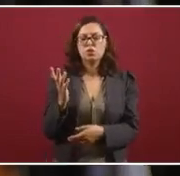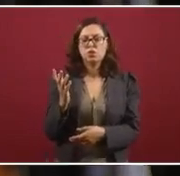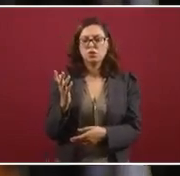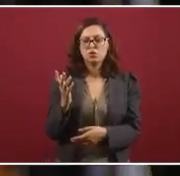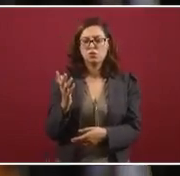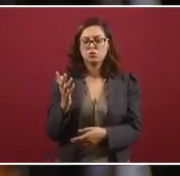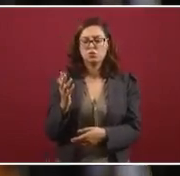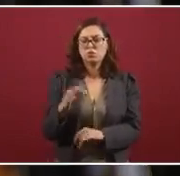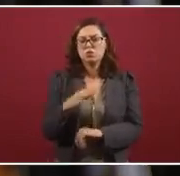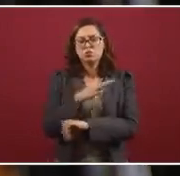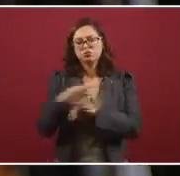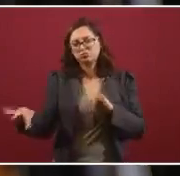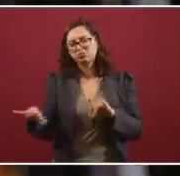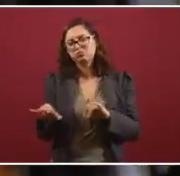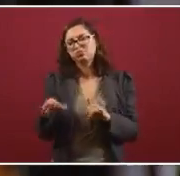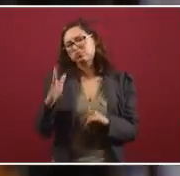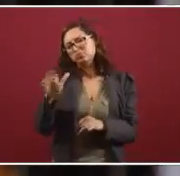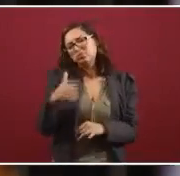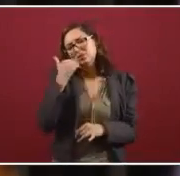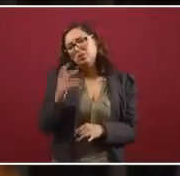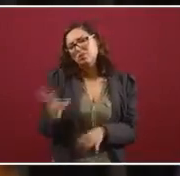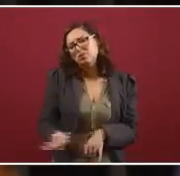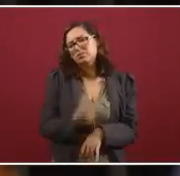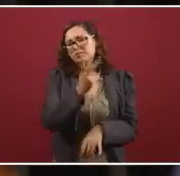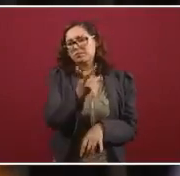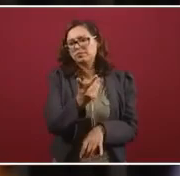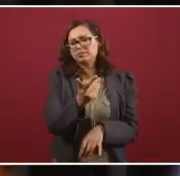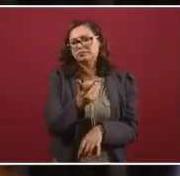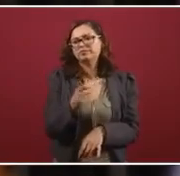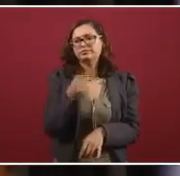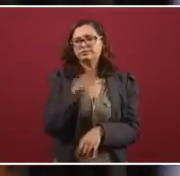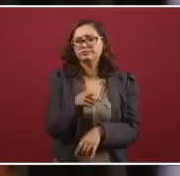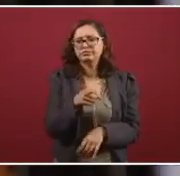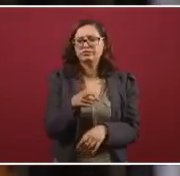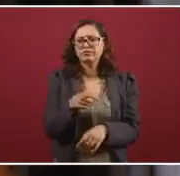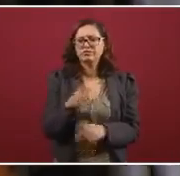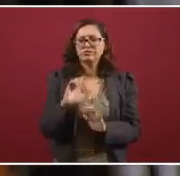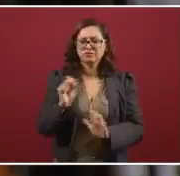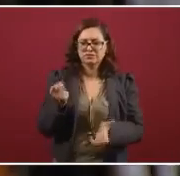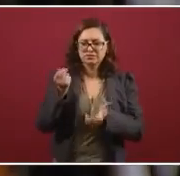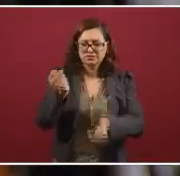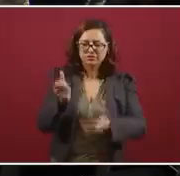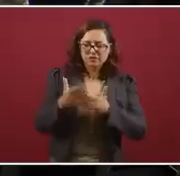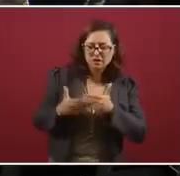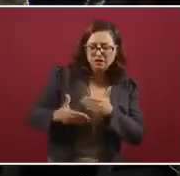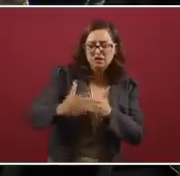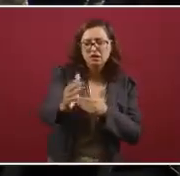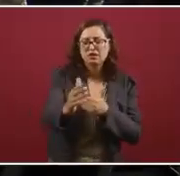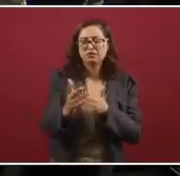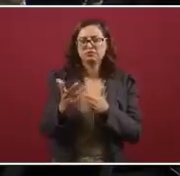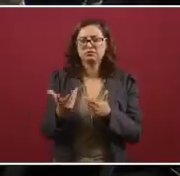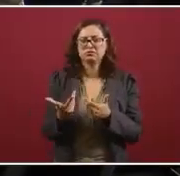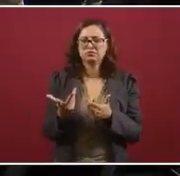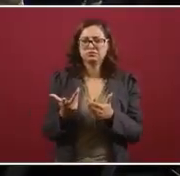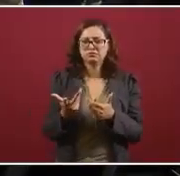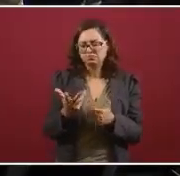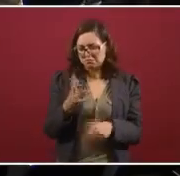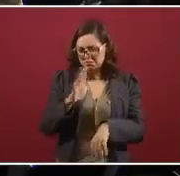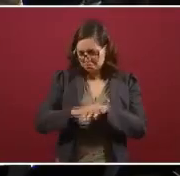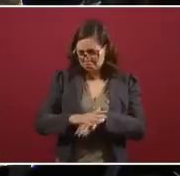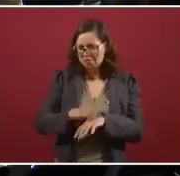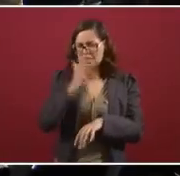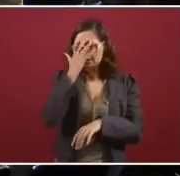viene a motivar también el interés en el presupuesto, en el proyecto de presupuesto que se está elaborando, de ir en serio con la